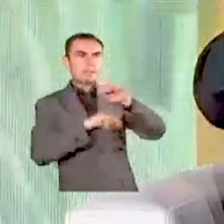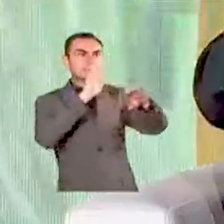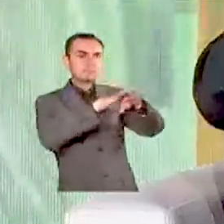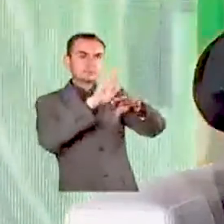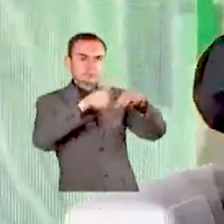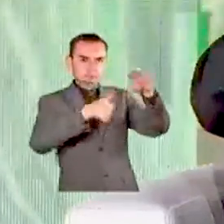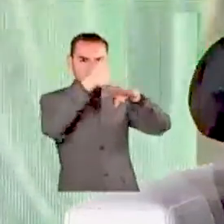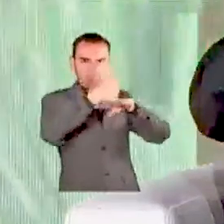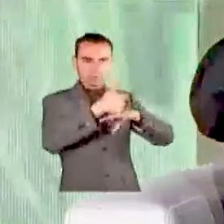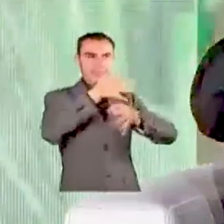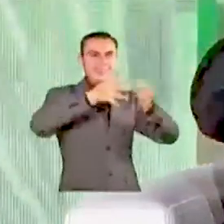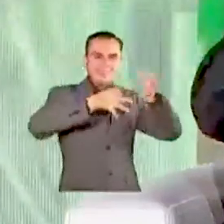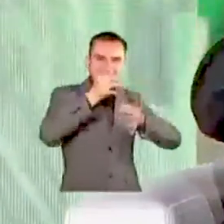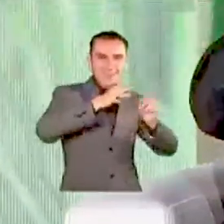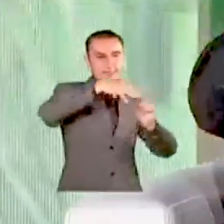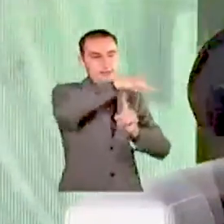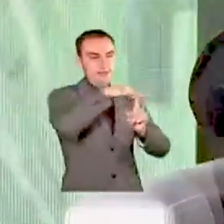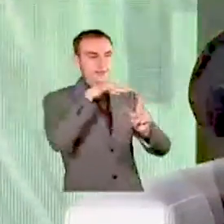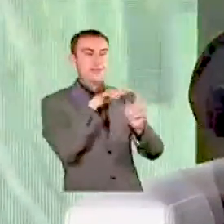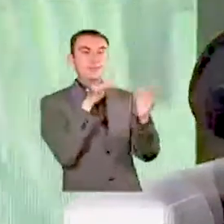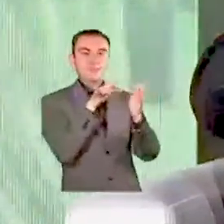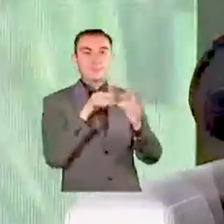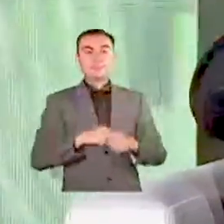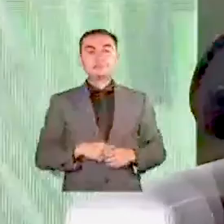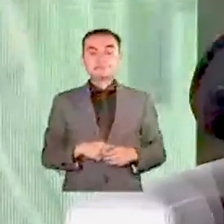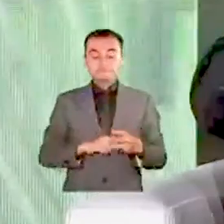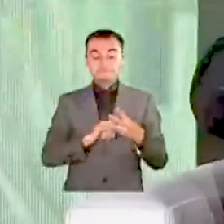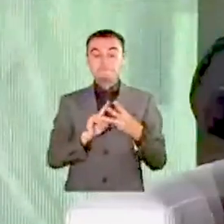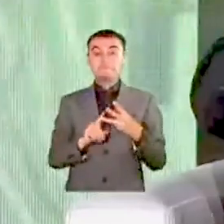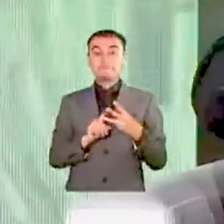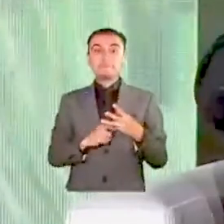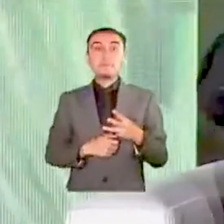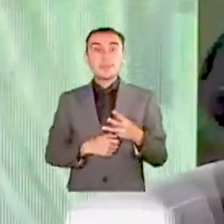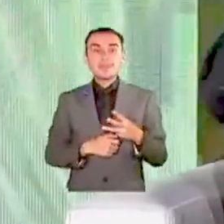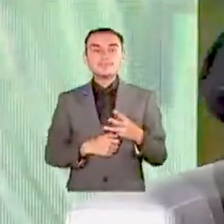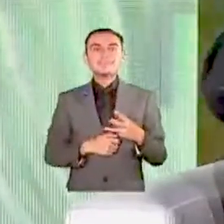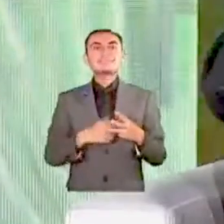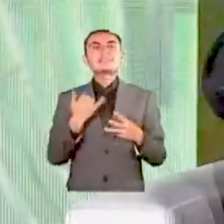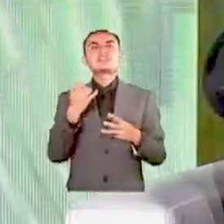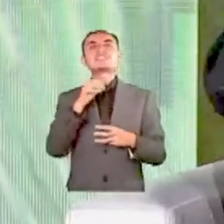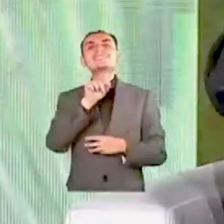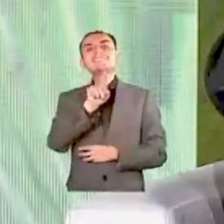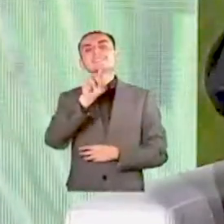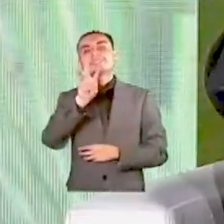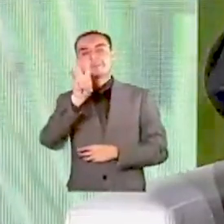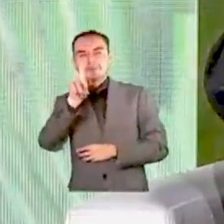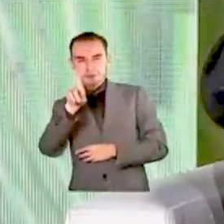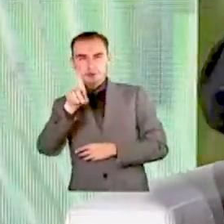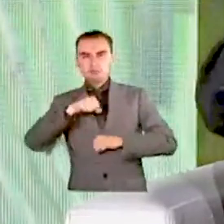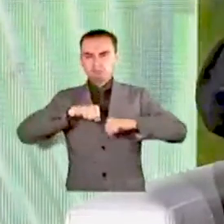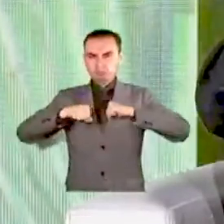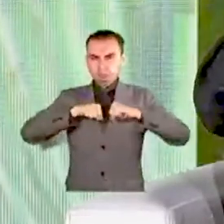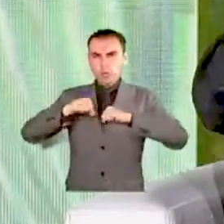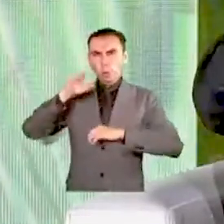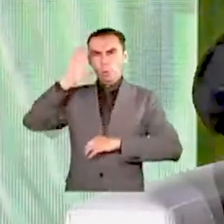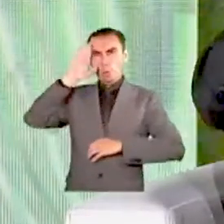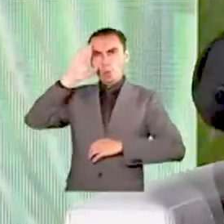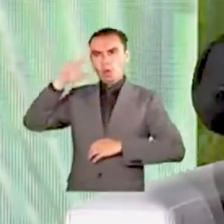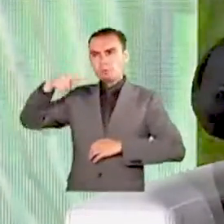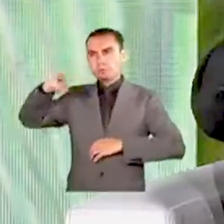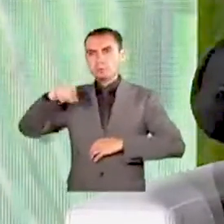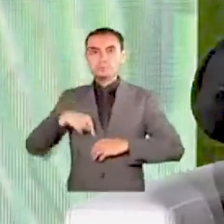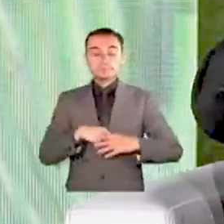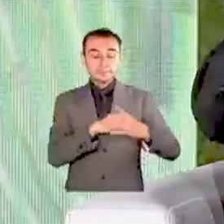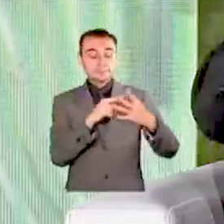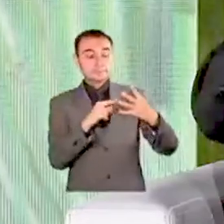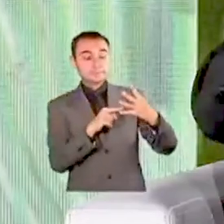cortes relativos a temas ambientales, se intervino en cerca de 131 actuaciones de carácter policivo y